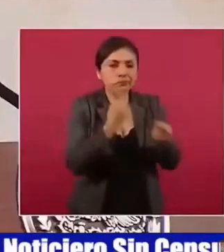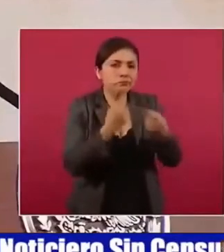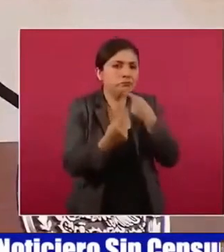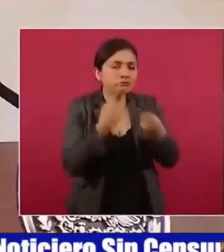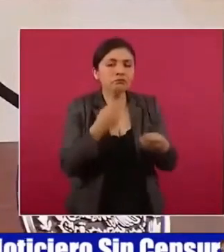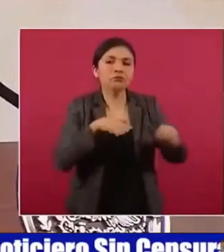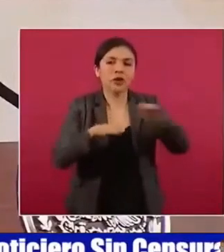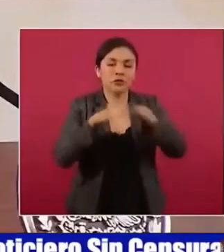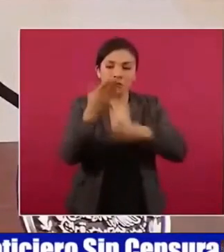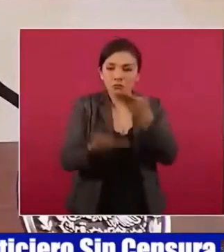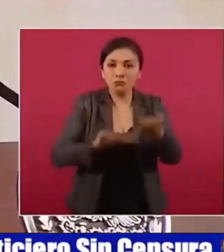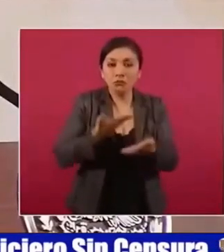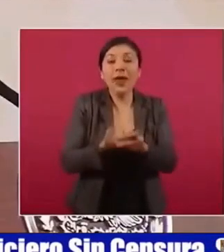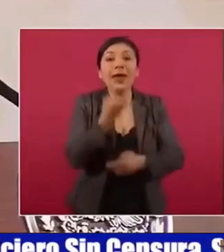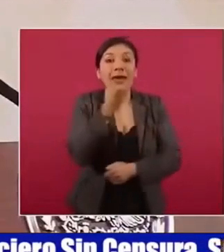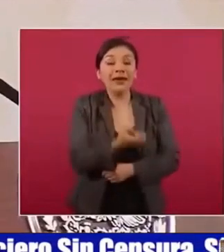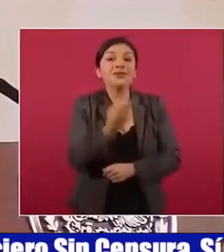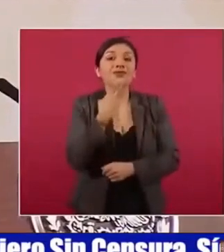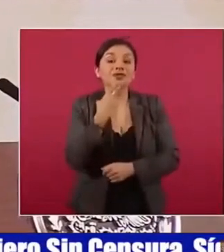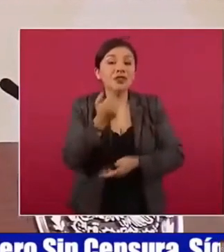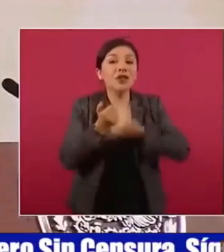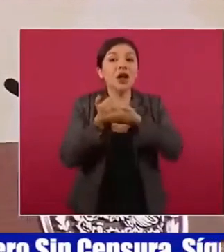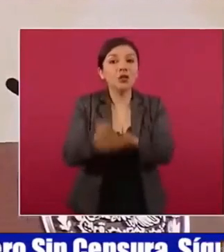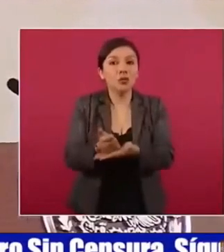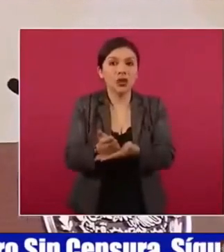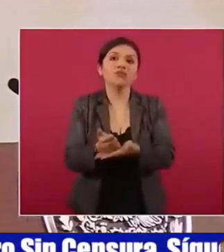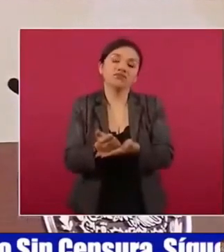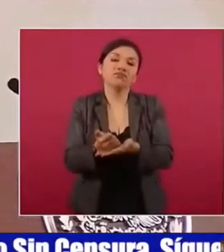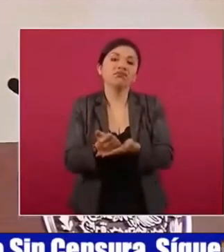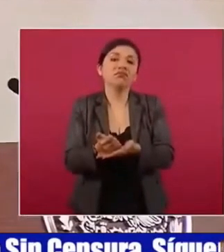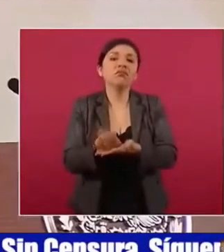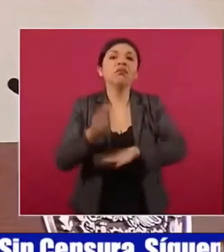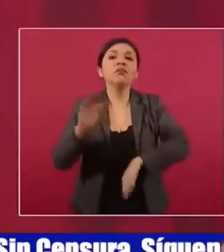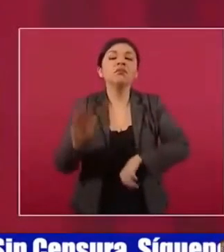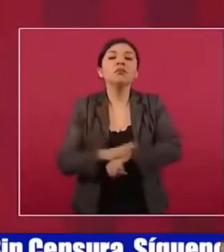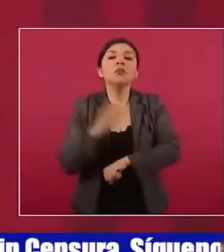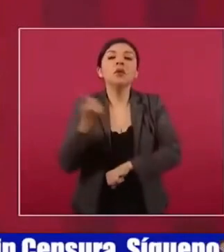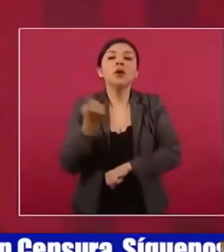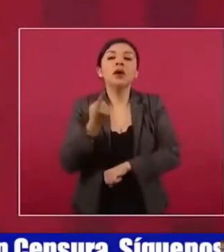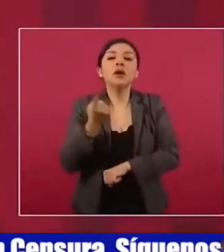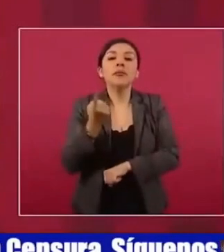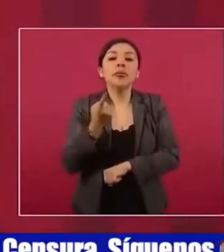su disciplina, porque imagínate tú, está de lunes a viernes con agendas